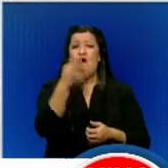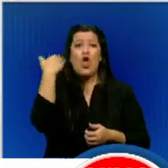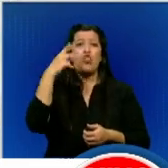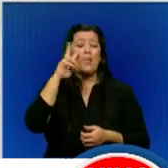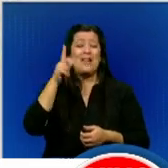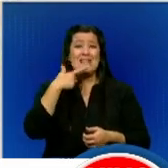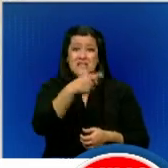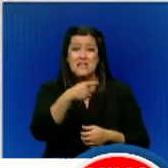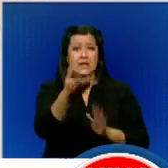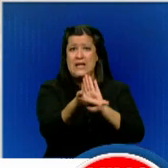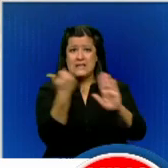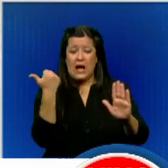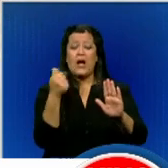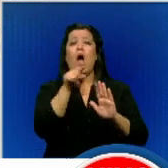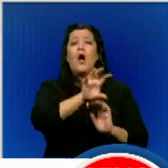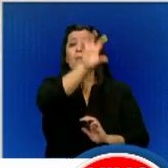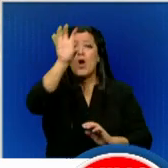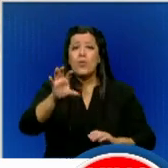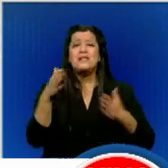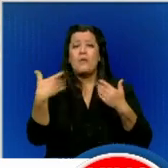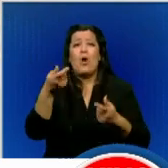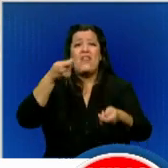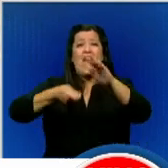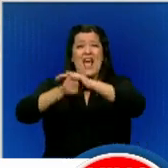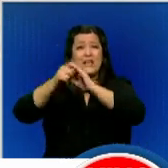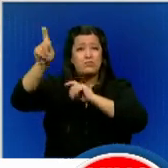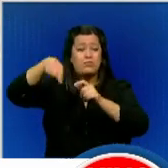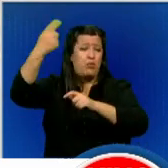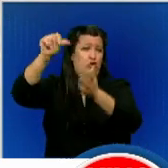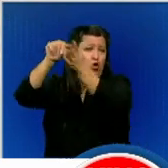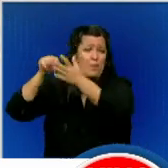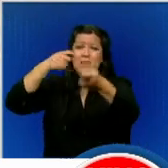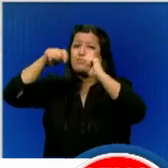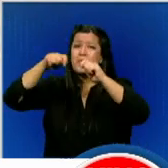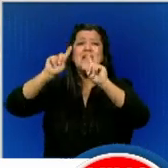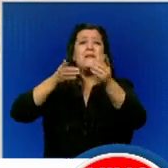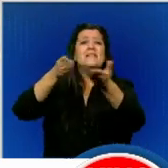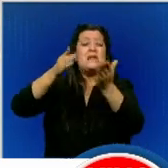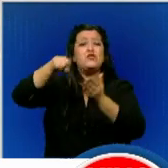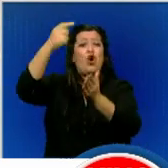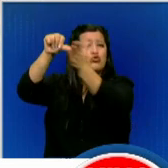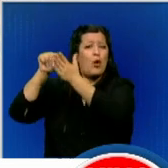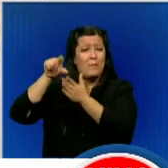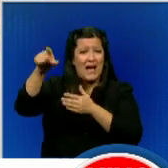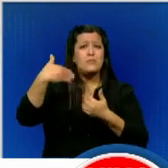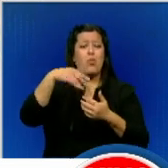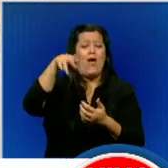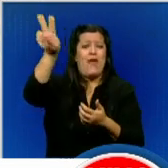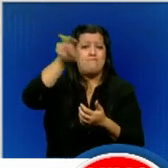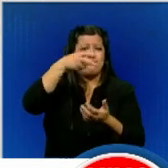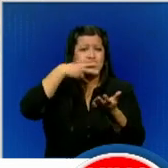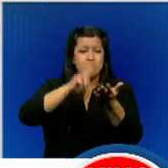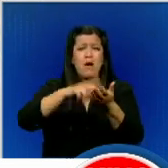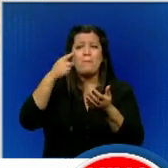permiten a las provincias gravar las exportaciones y los servicios prestados al exterior cuál es el efecto que se puede esperar